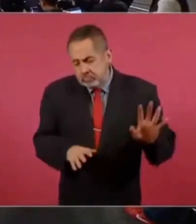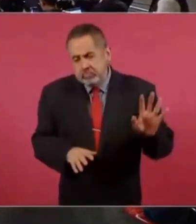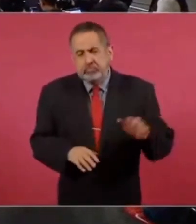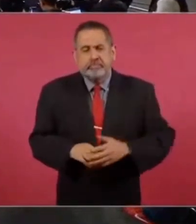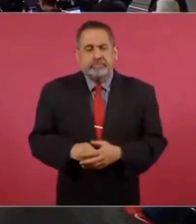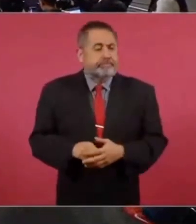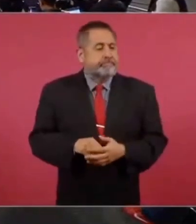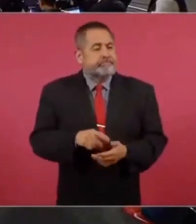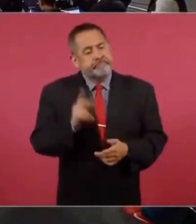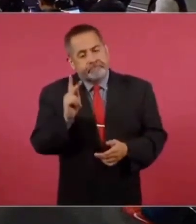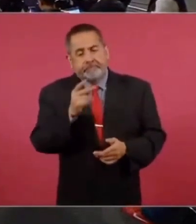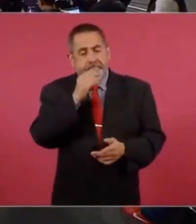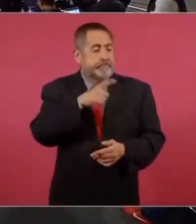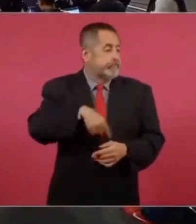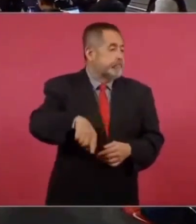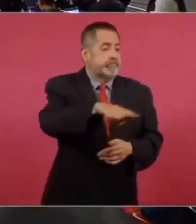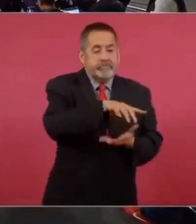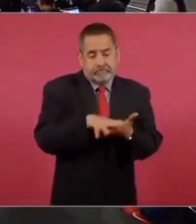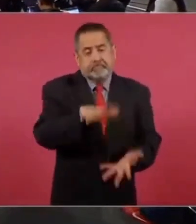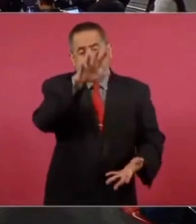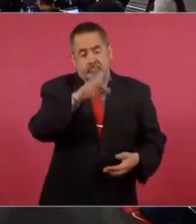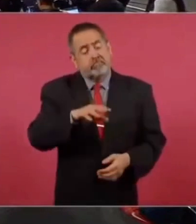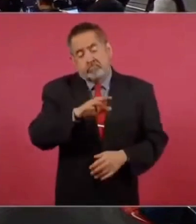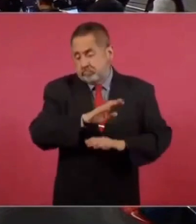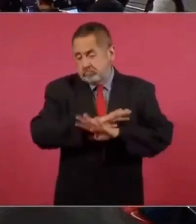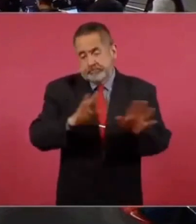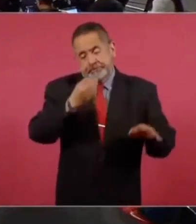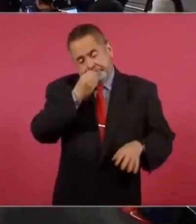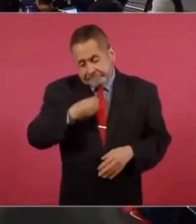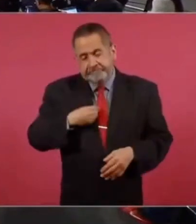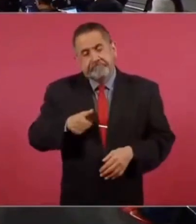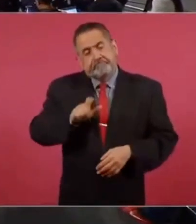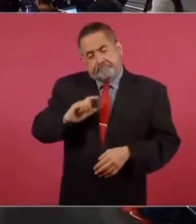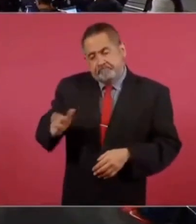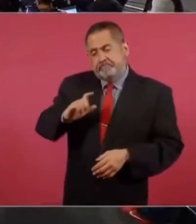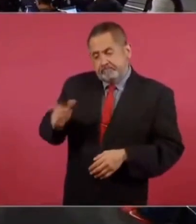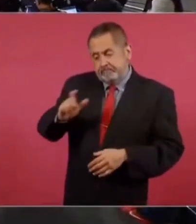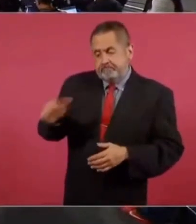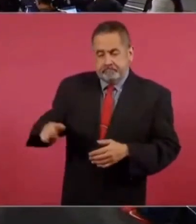La mayoría, y tengo que agradecerlo,